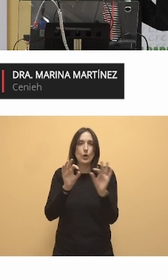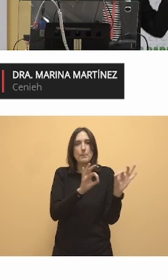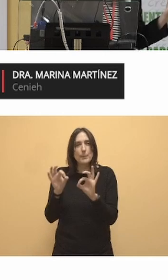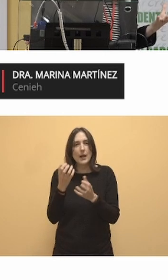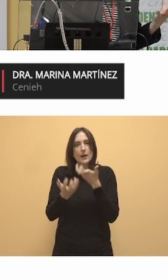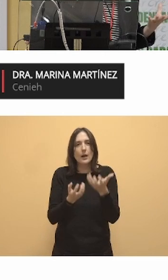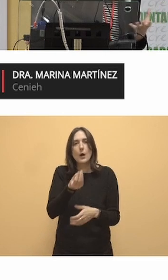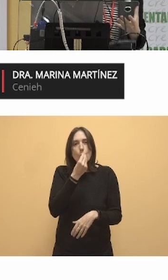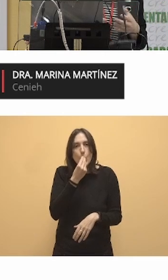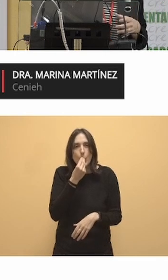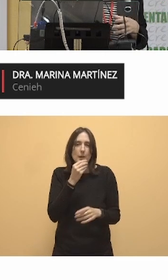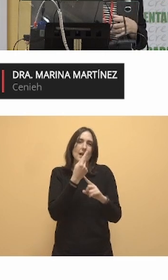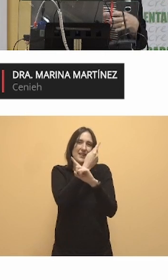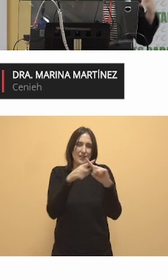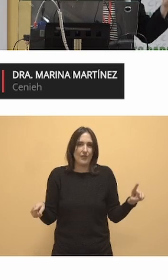decir, es un todo.